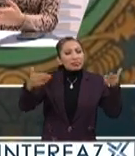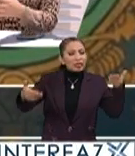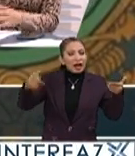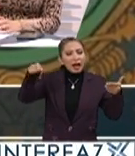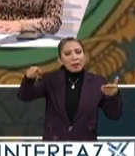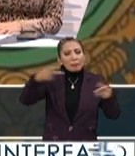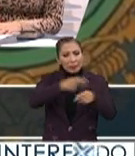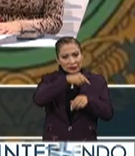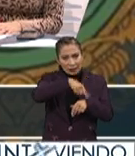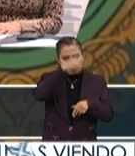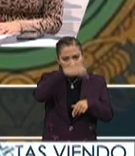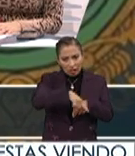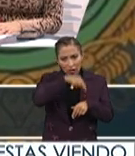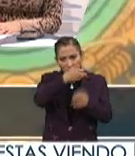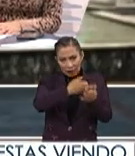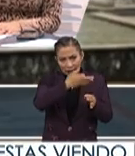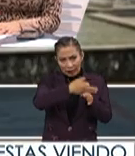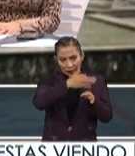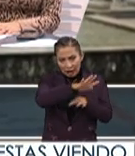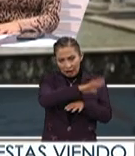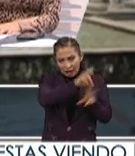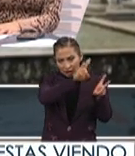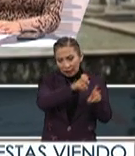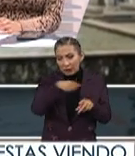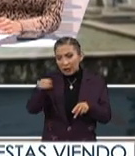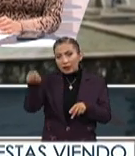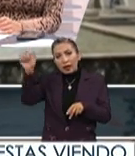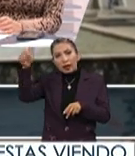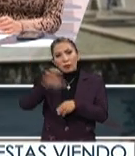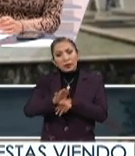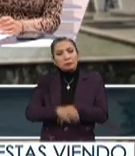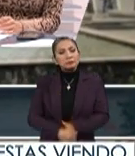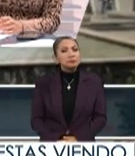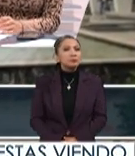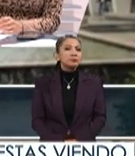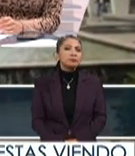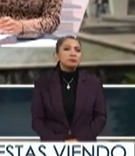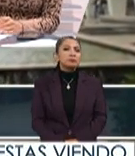entre lo que sucede aquí en México en este aspecto y lo que sucede allá en Colombia?